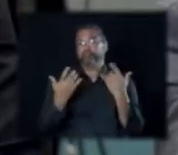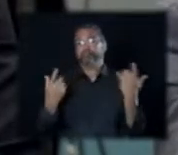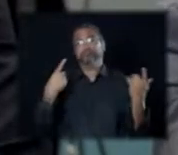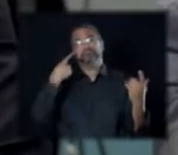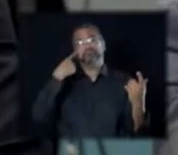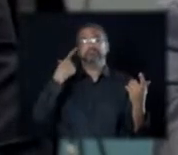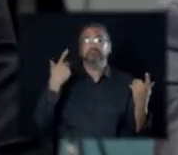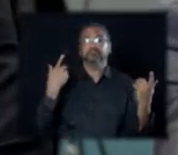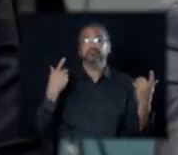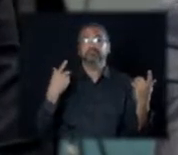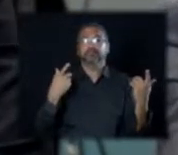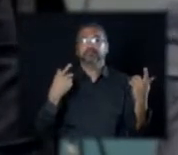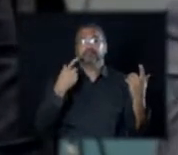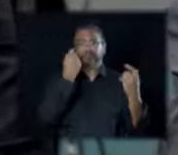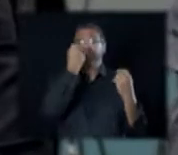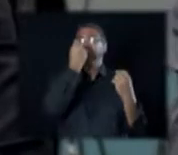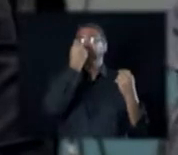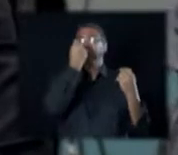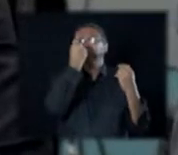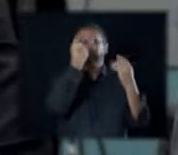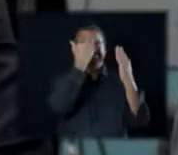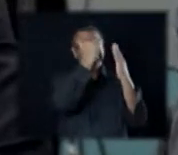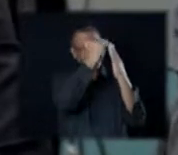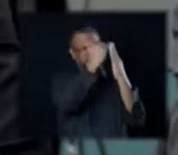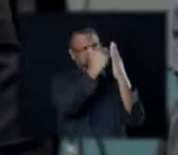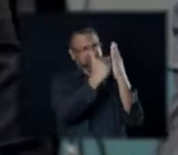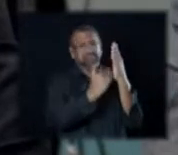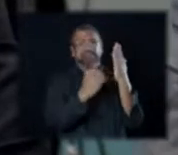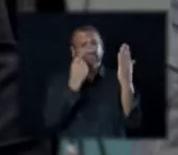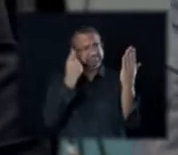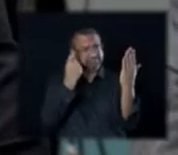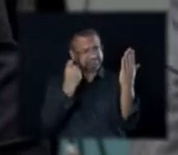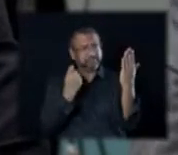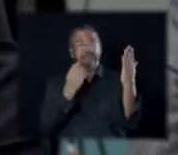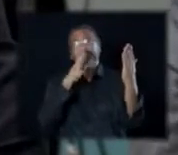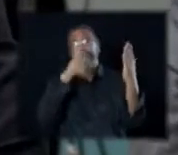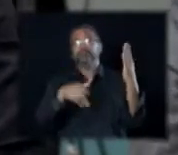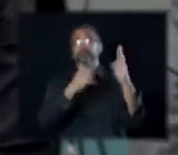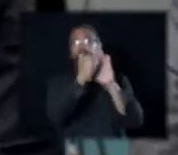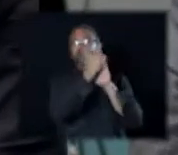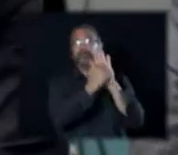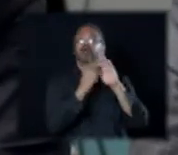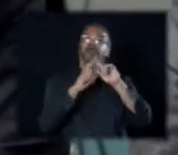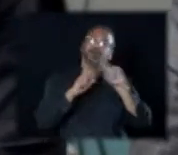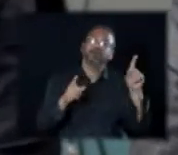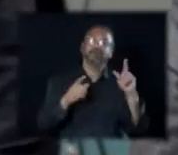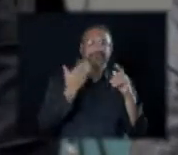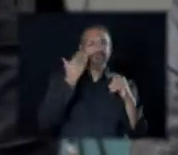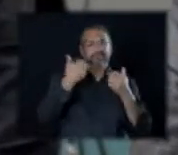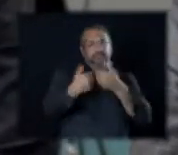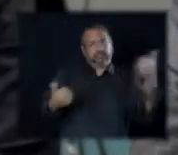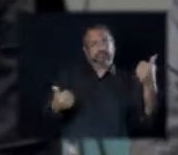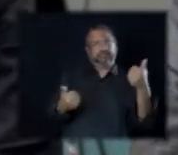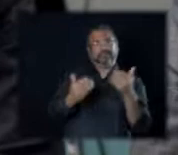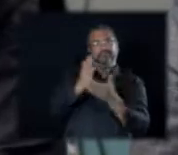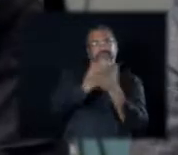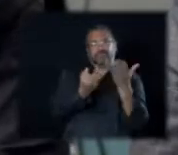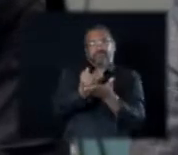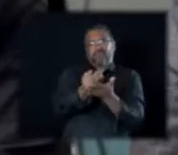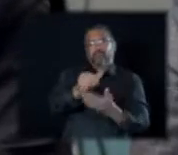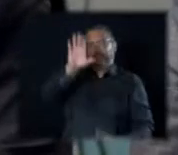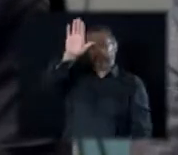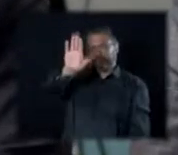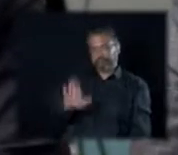Hasta el día de hoy me parece que tenemos una lista abarcadora de cuentas bancarias. Obviamente hemos excluido